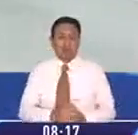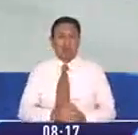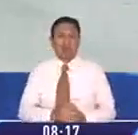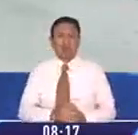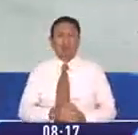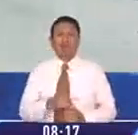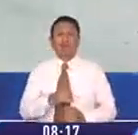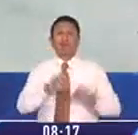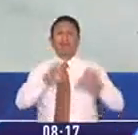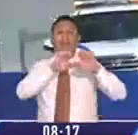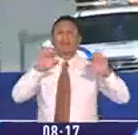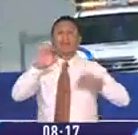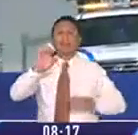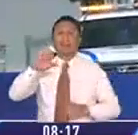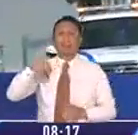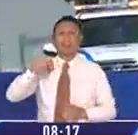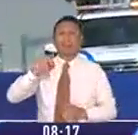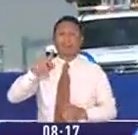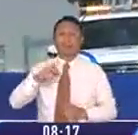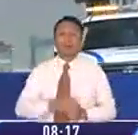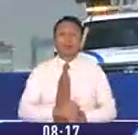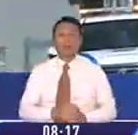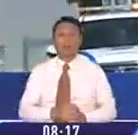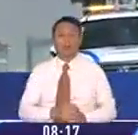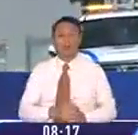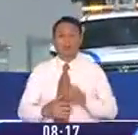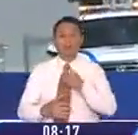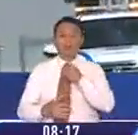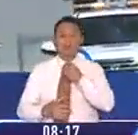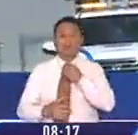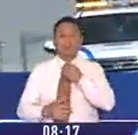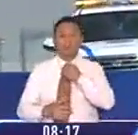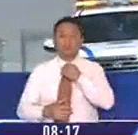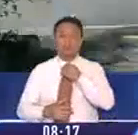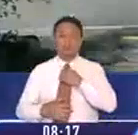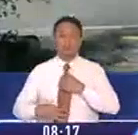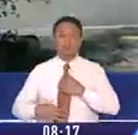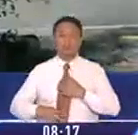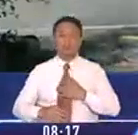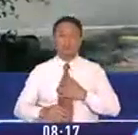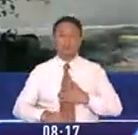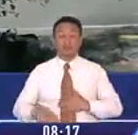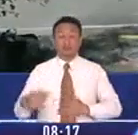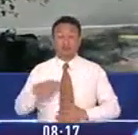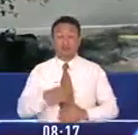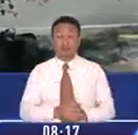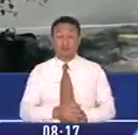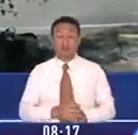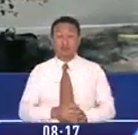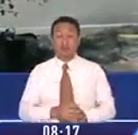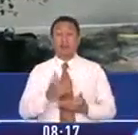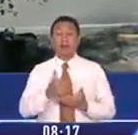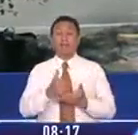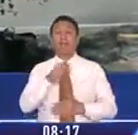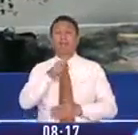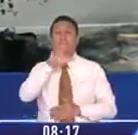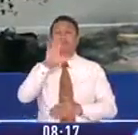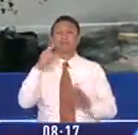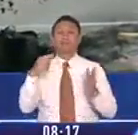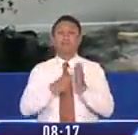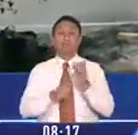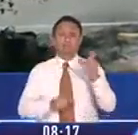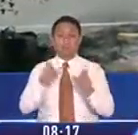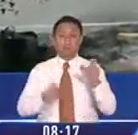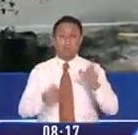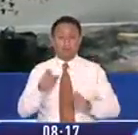empresa de obras públicas. Cerca de 21.000 automotores circulan a diario por la vía. La obra beneficia a 25.000